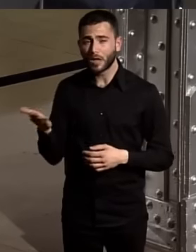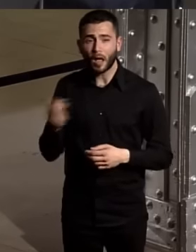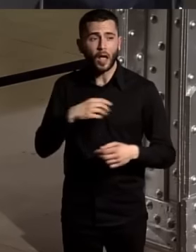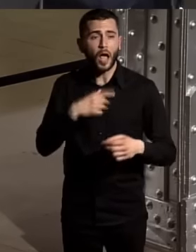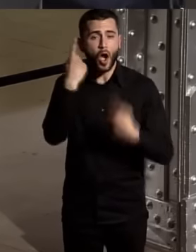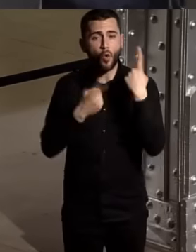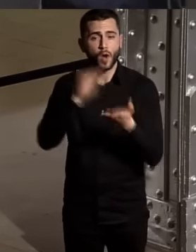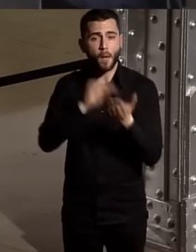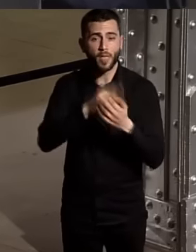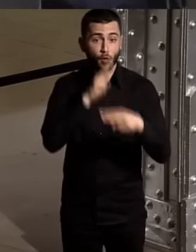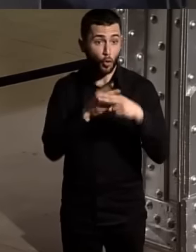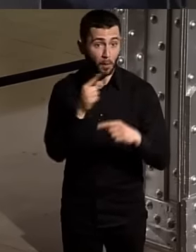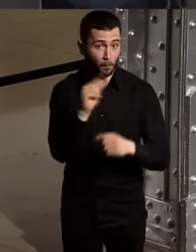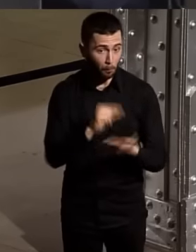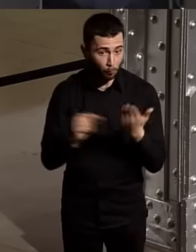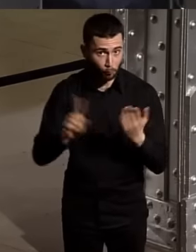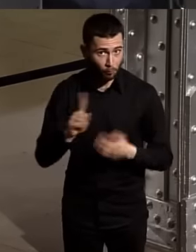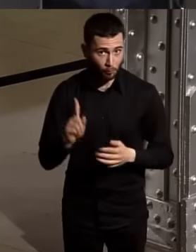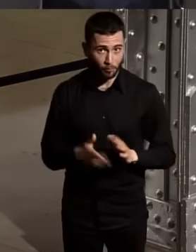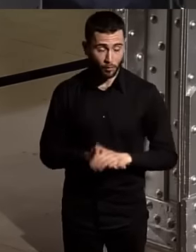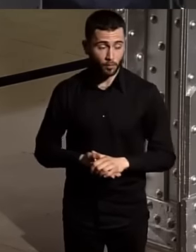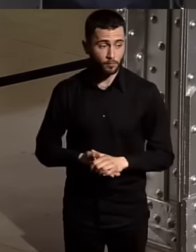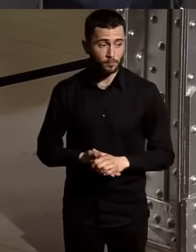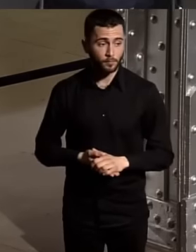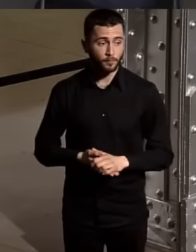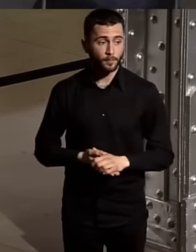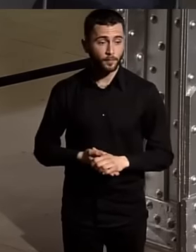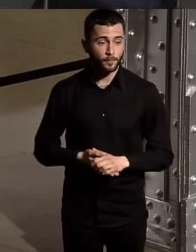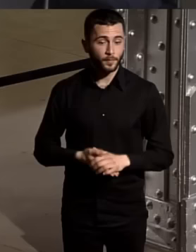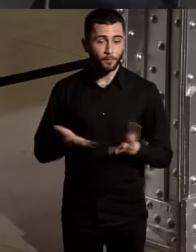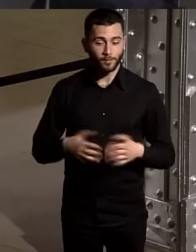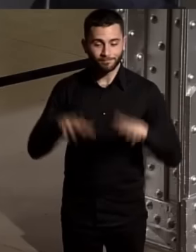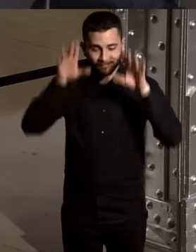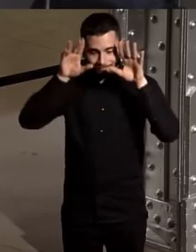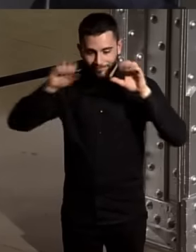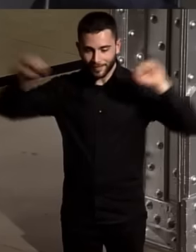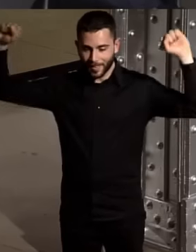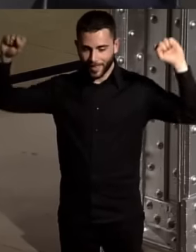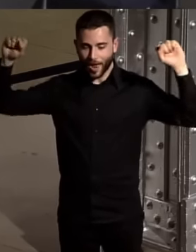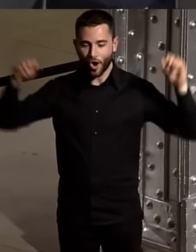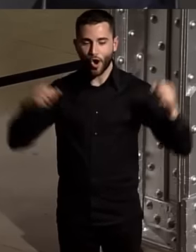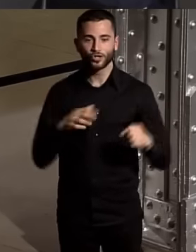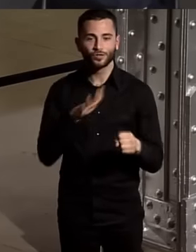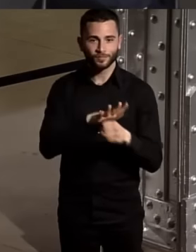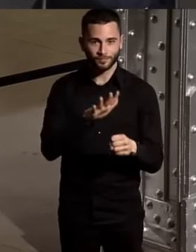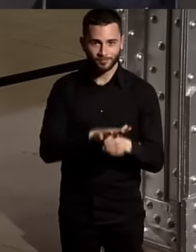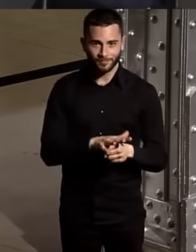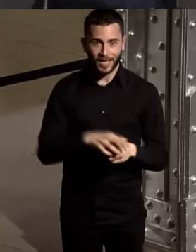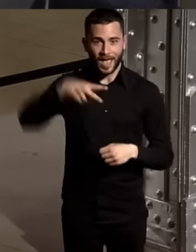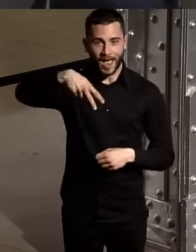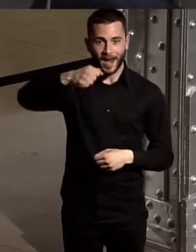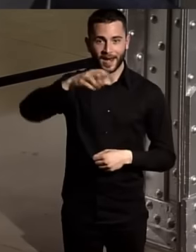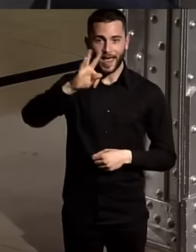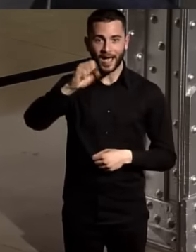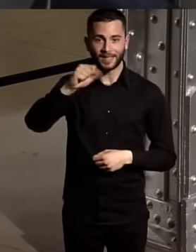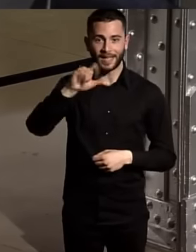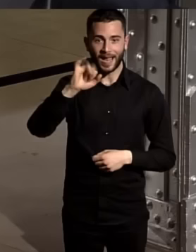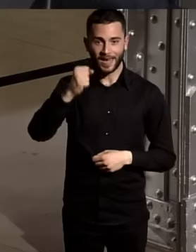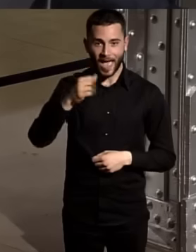sexo Debería ser así Bueno vamos a dar voz a nuestros martianos Natalia Fernando Andrea